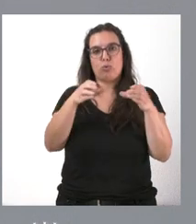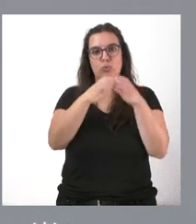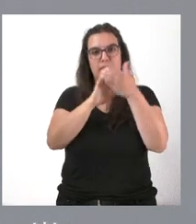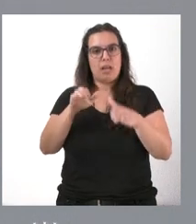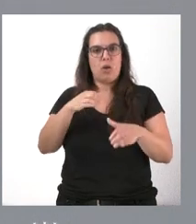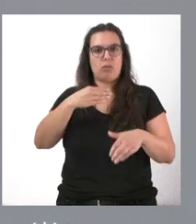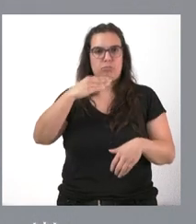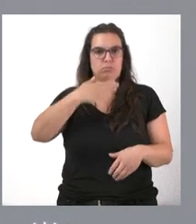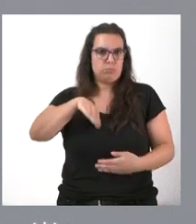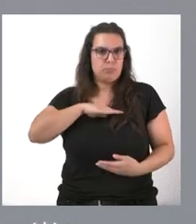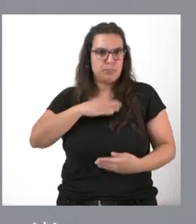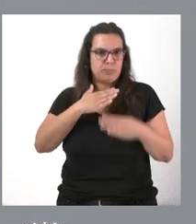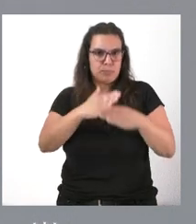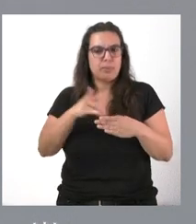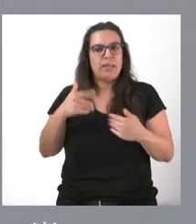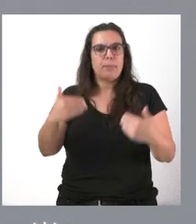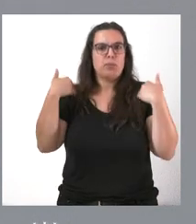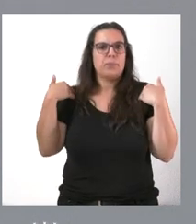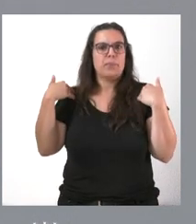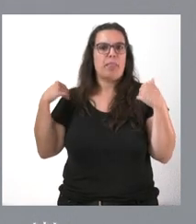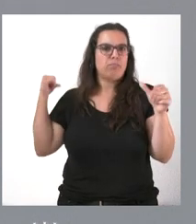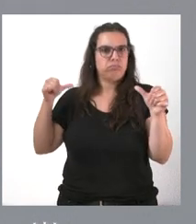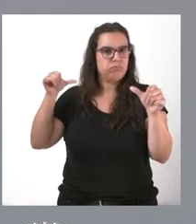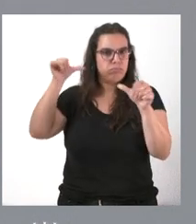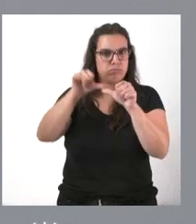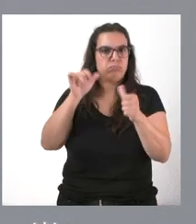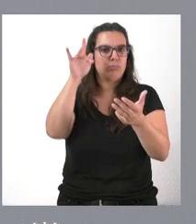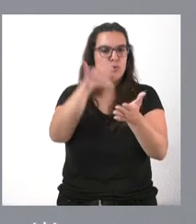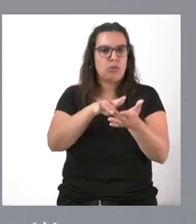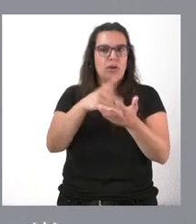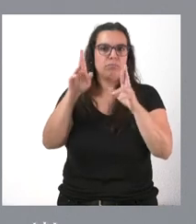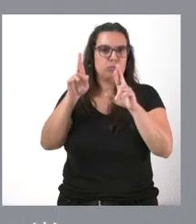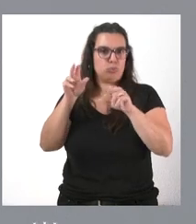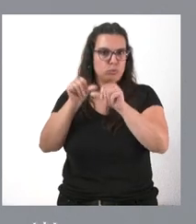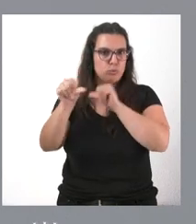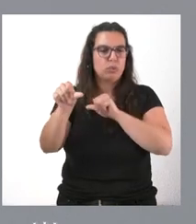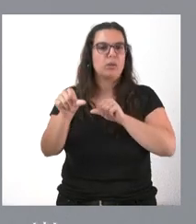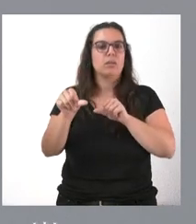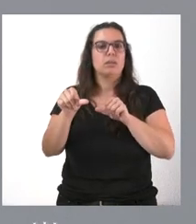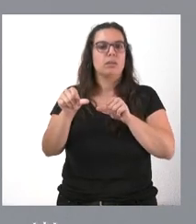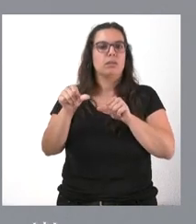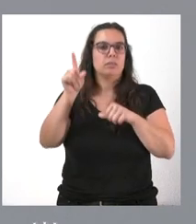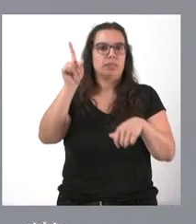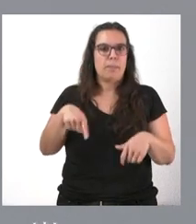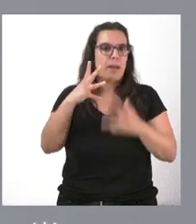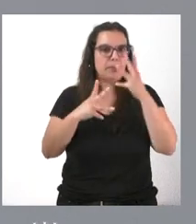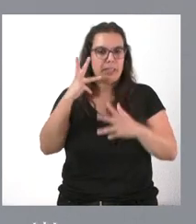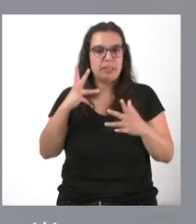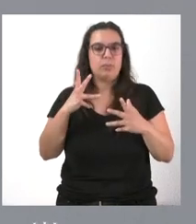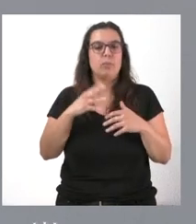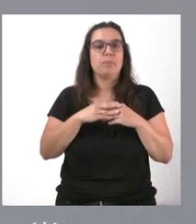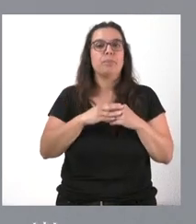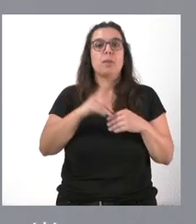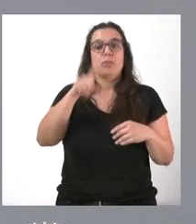cualificada que ha tenido responsabilidades en otros puestos también administrativos pero también